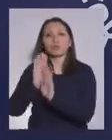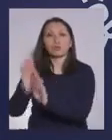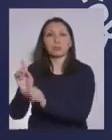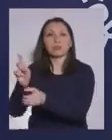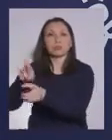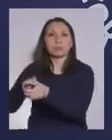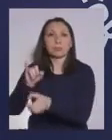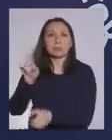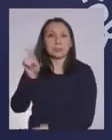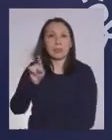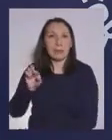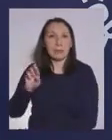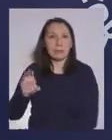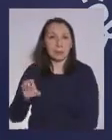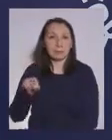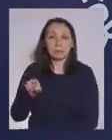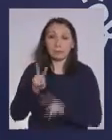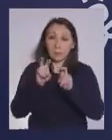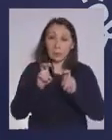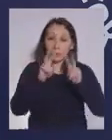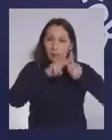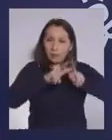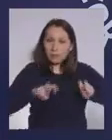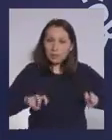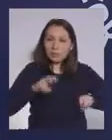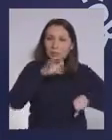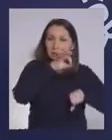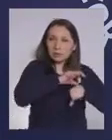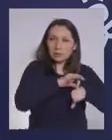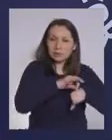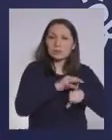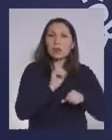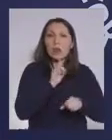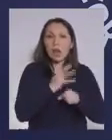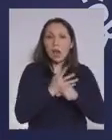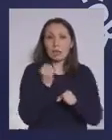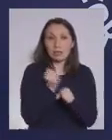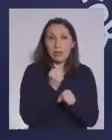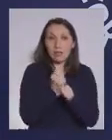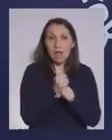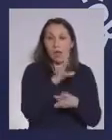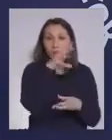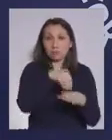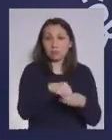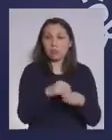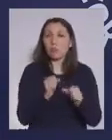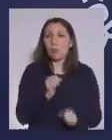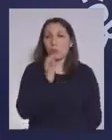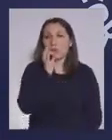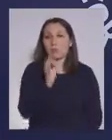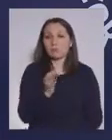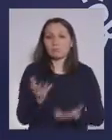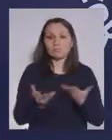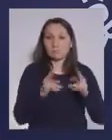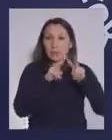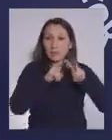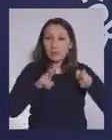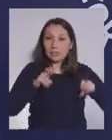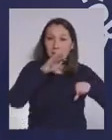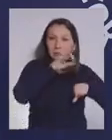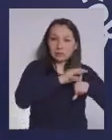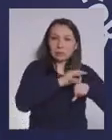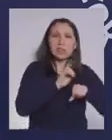ahora con respecto a la investigación epidemiológica que son laborales ahí podríamos decir que en la investigación y